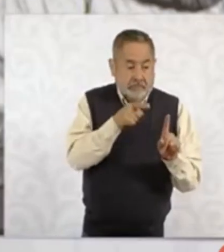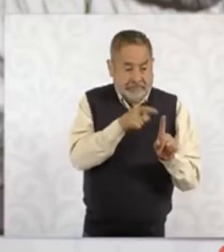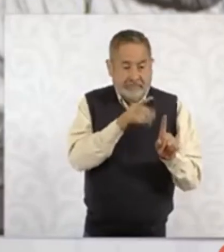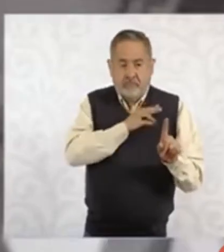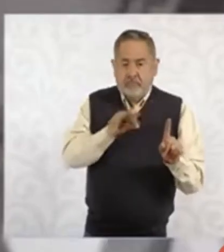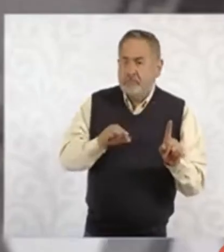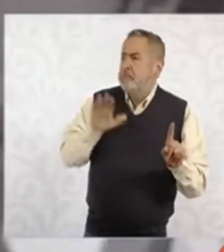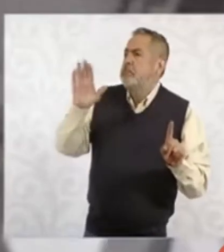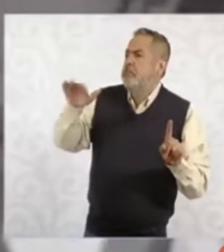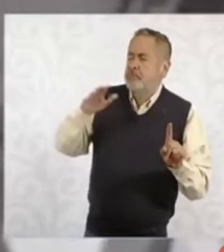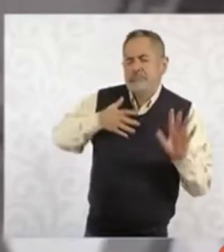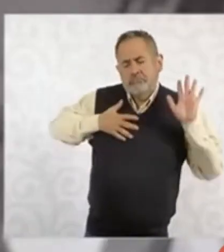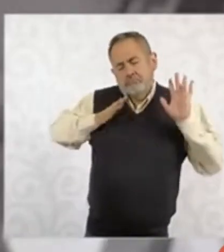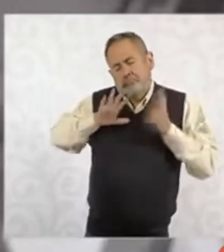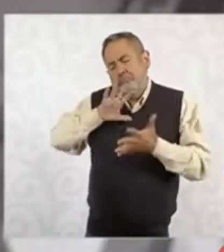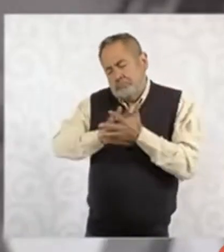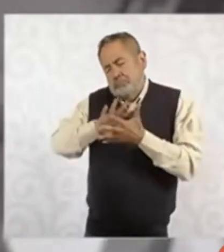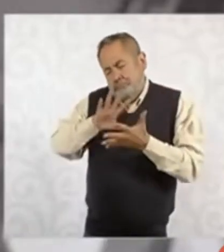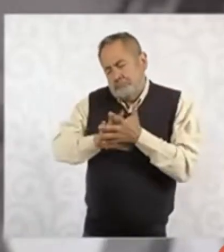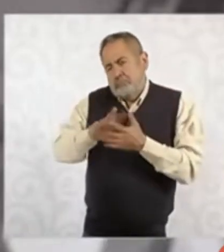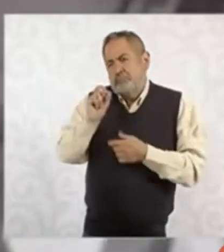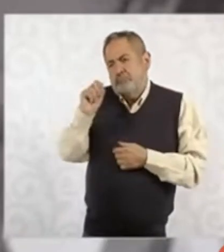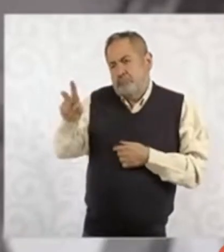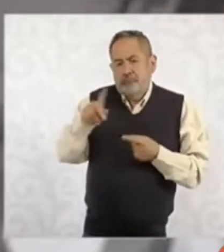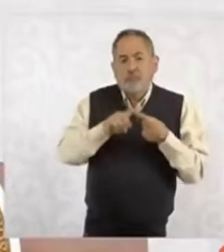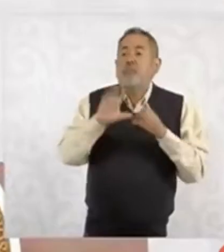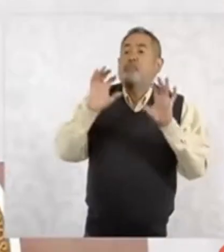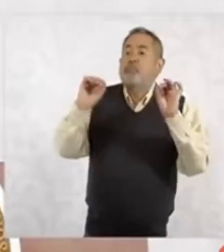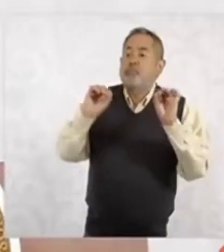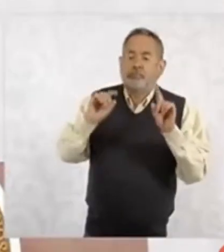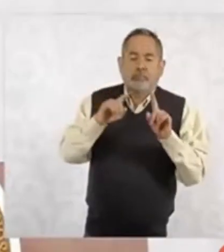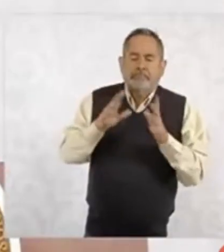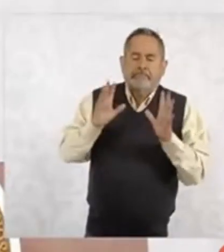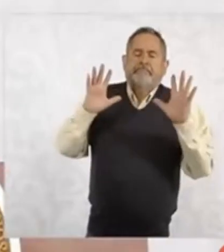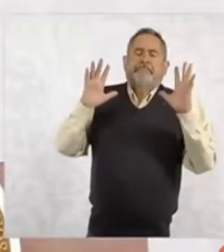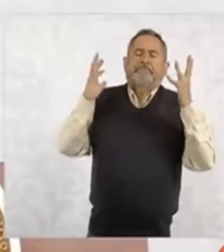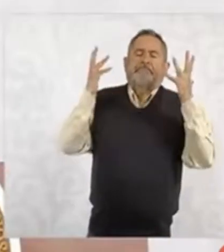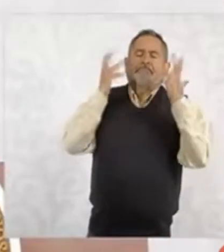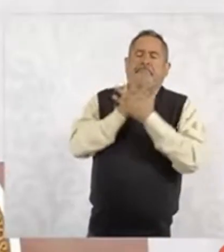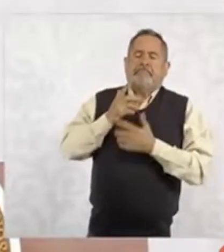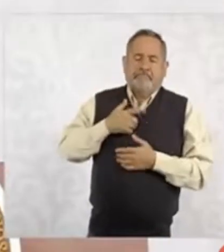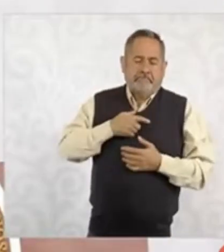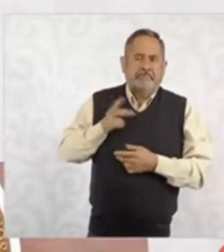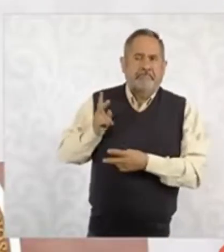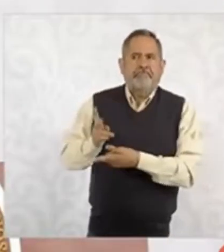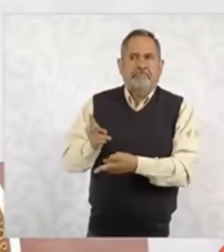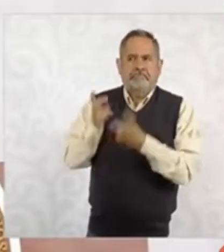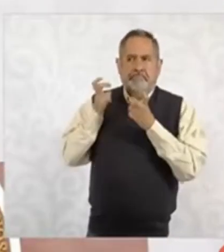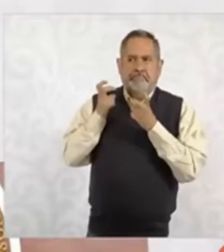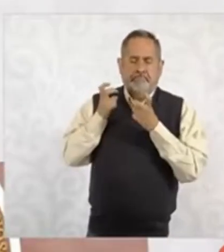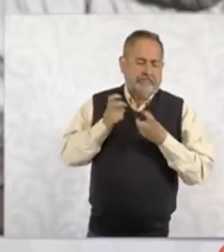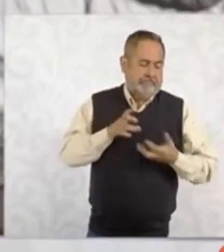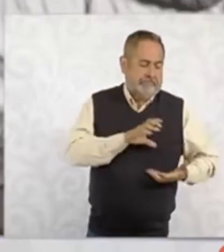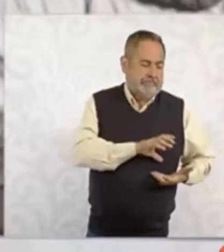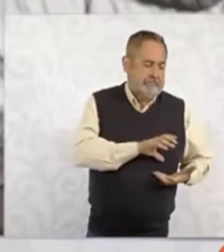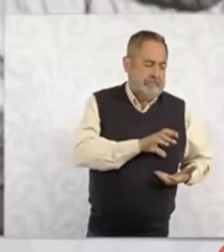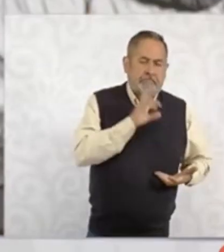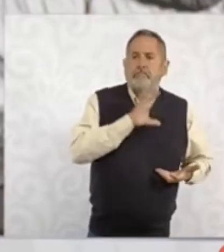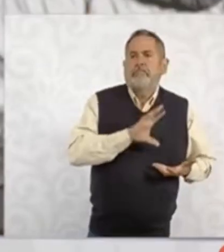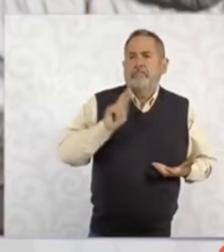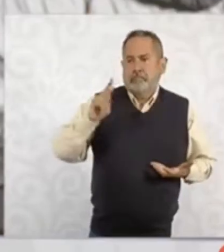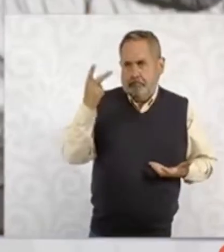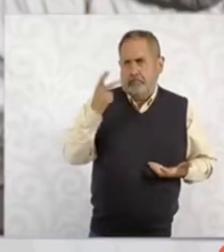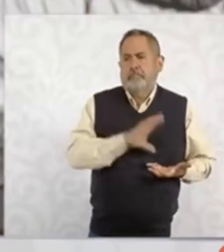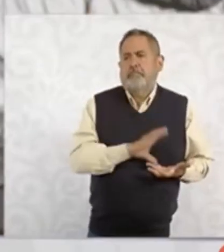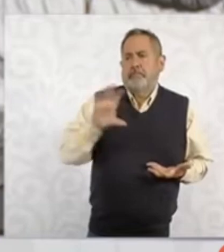Puede ir a prisión o puede devolver lo que se robó. Eso lo determina un juez, no